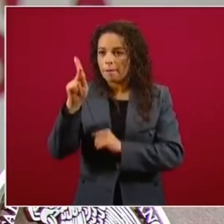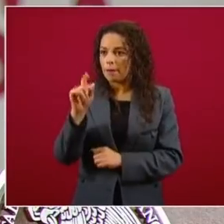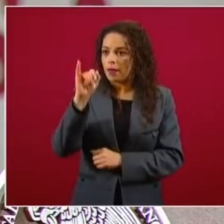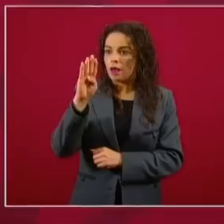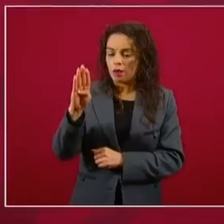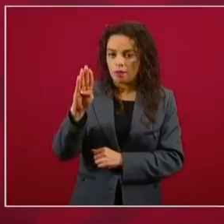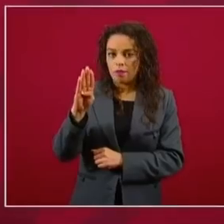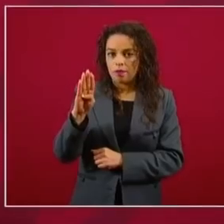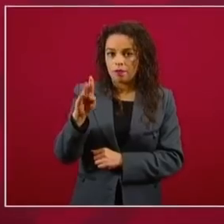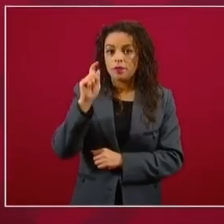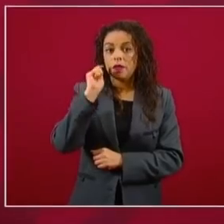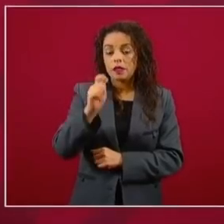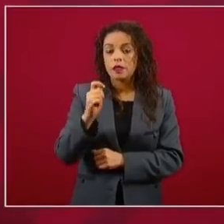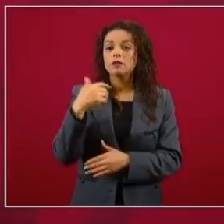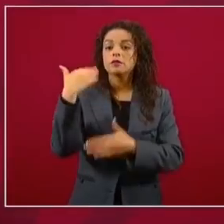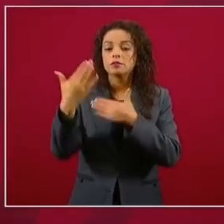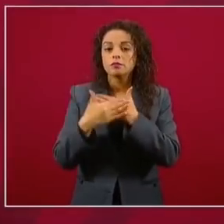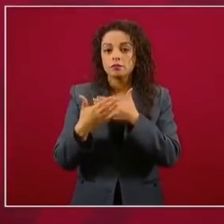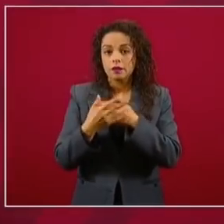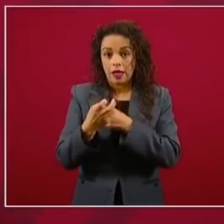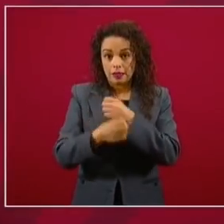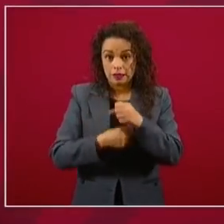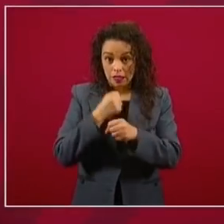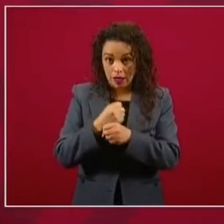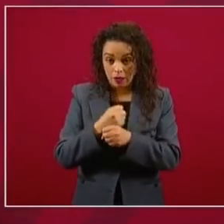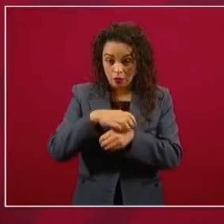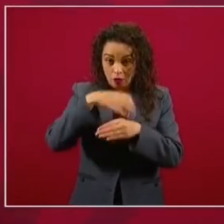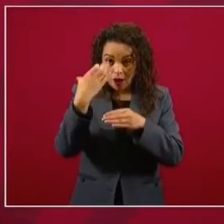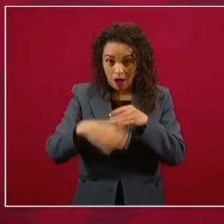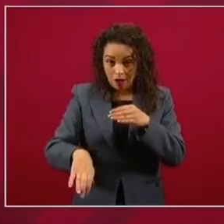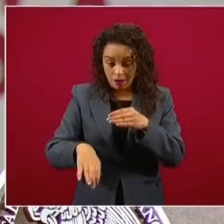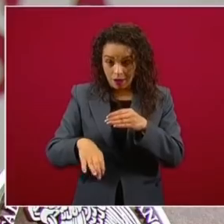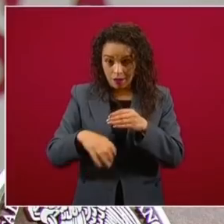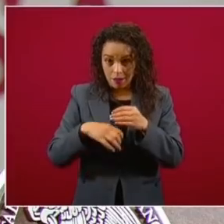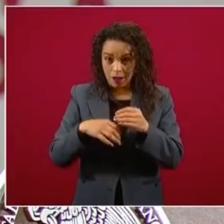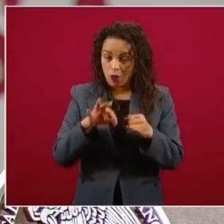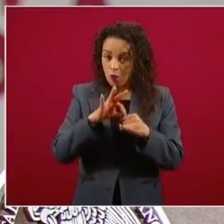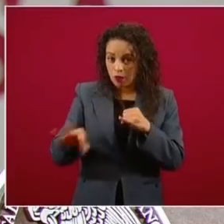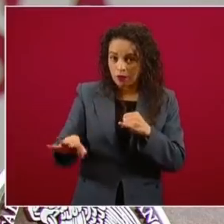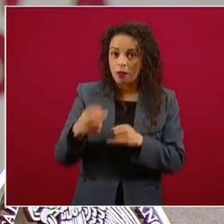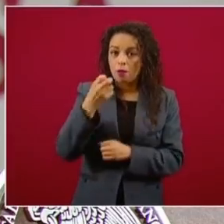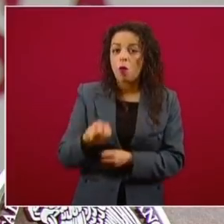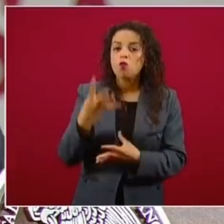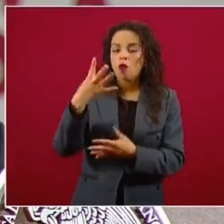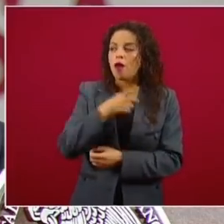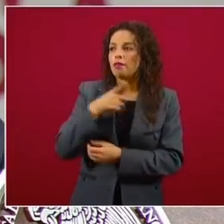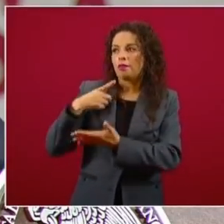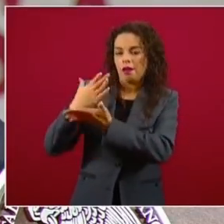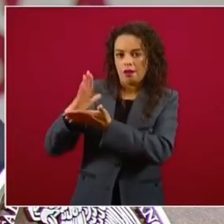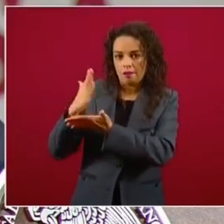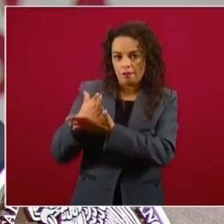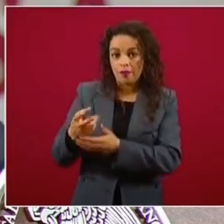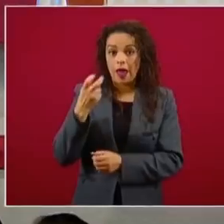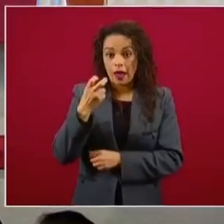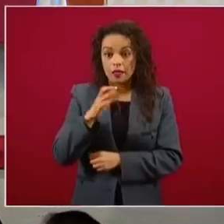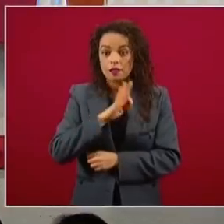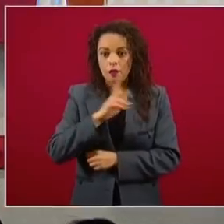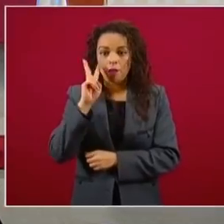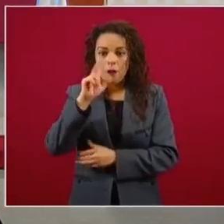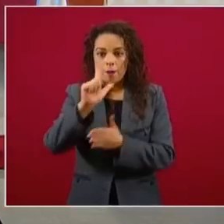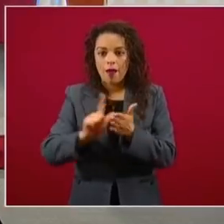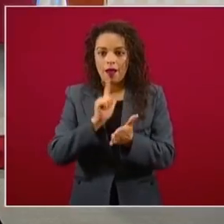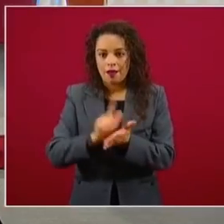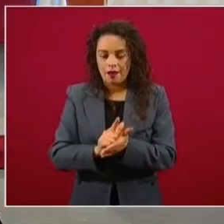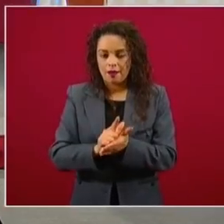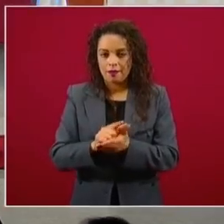endeudamiento esperado al cierre de este año, y se estiman los ingresos. Esto nos da la ley de ingresos, y con ello, eso es lo que se ve el